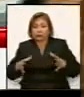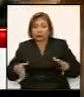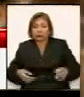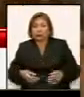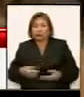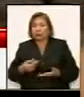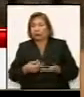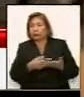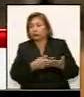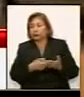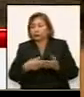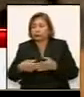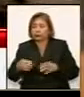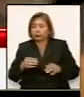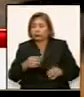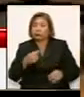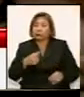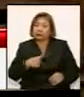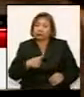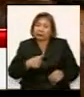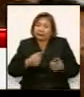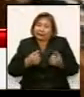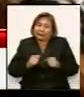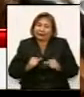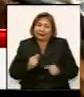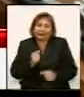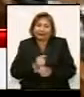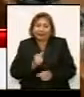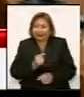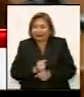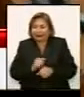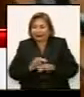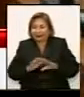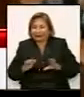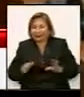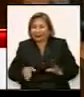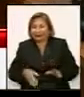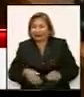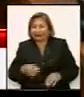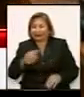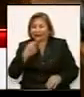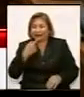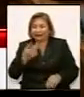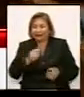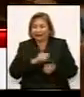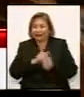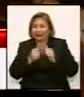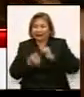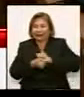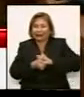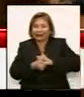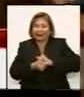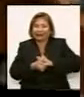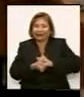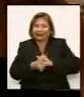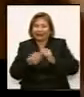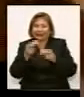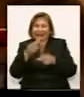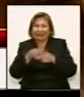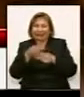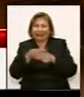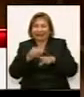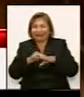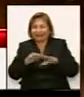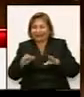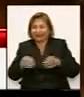discusión y es más yo me atrevería a decir que la mesa de trabajo mañana debería cambiar de nombre y pasar de la